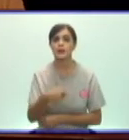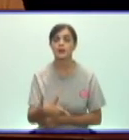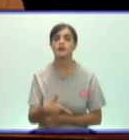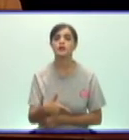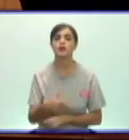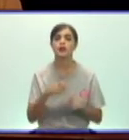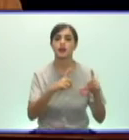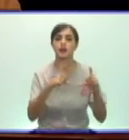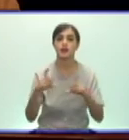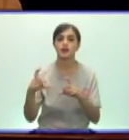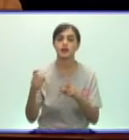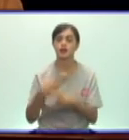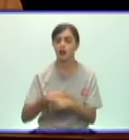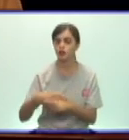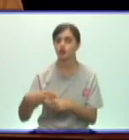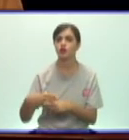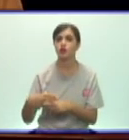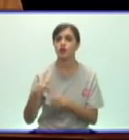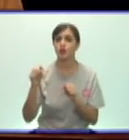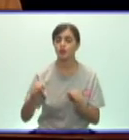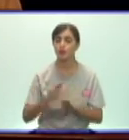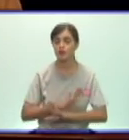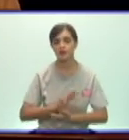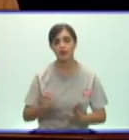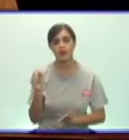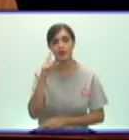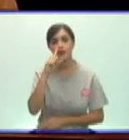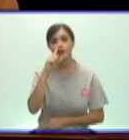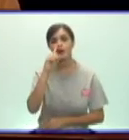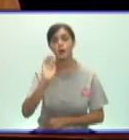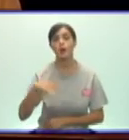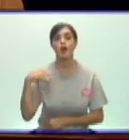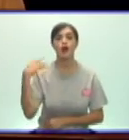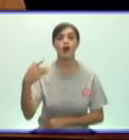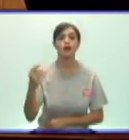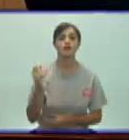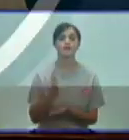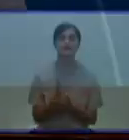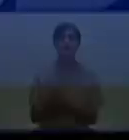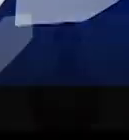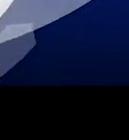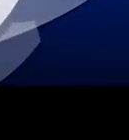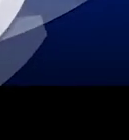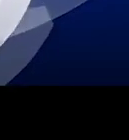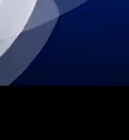escenas de la historia contemporánea. Por hoy es todo. Hasta un próximo encuentro. Muchas gracias.